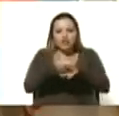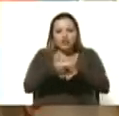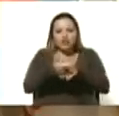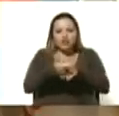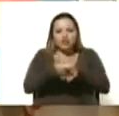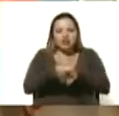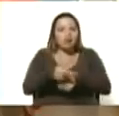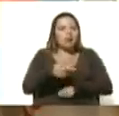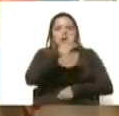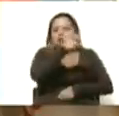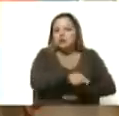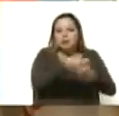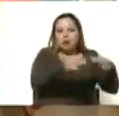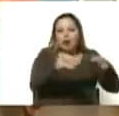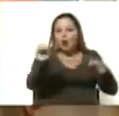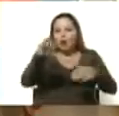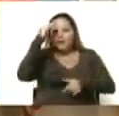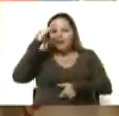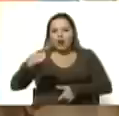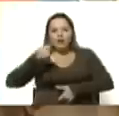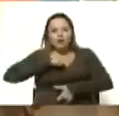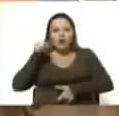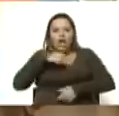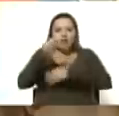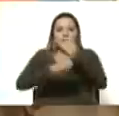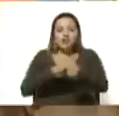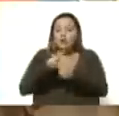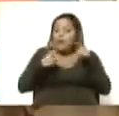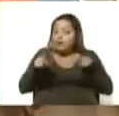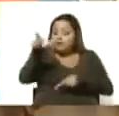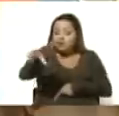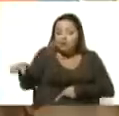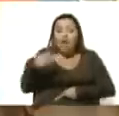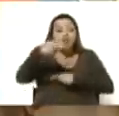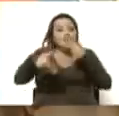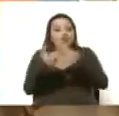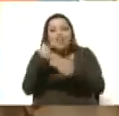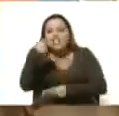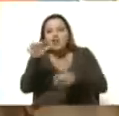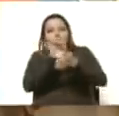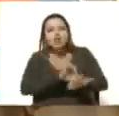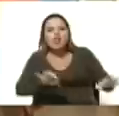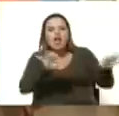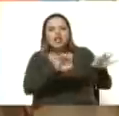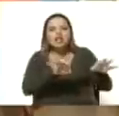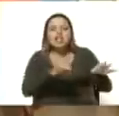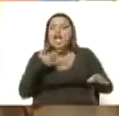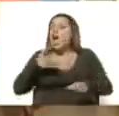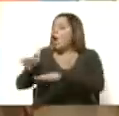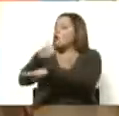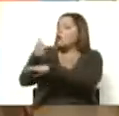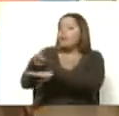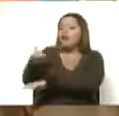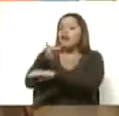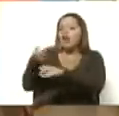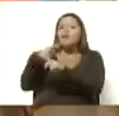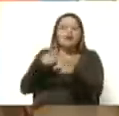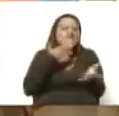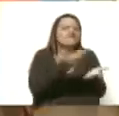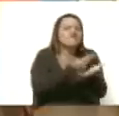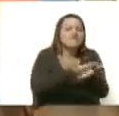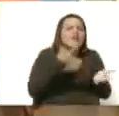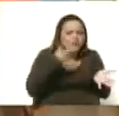civil o militar o policial, lo haya hecho. Pero ellos nunca dijeron absolutamente nada sobre eso. Pero